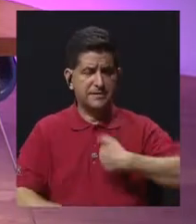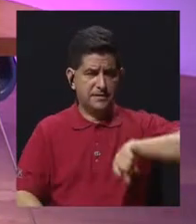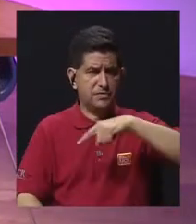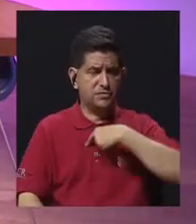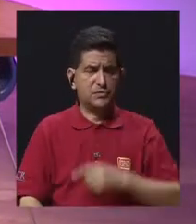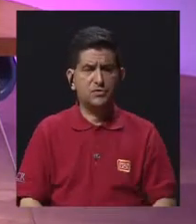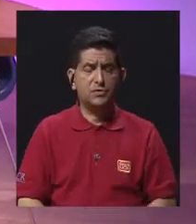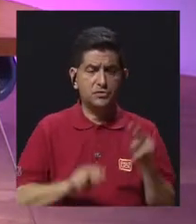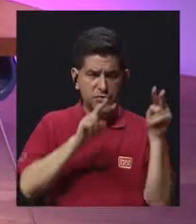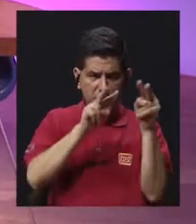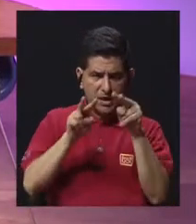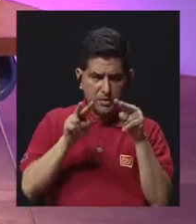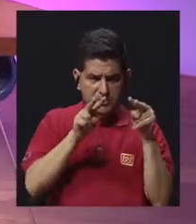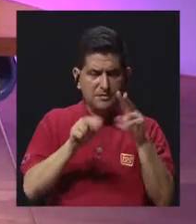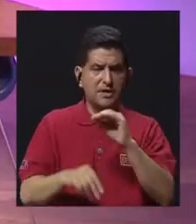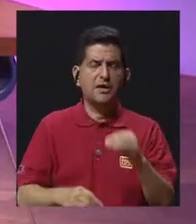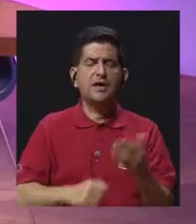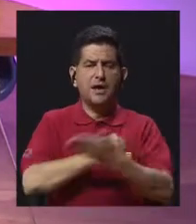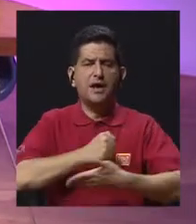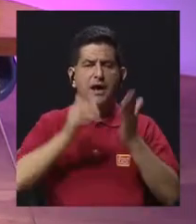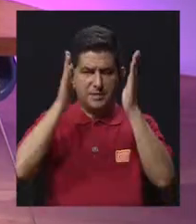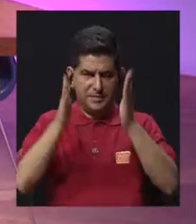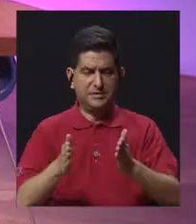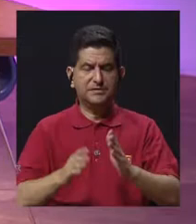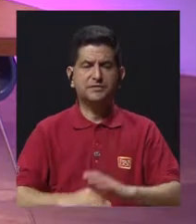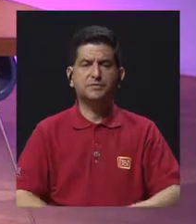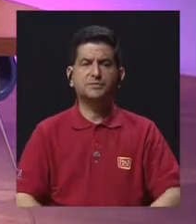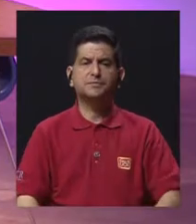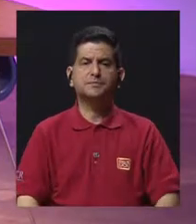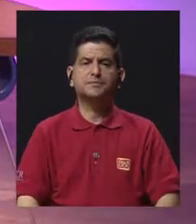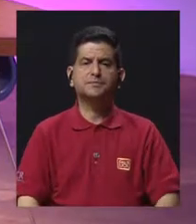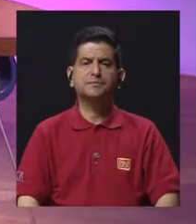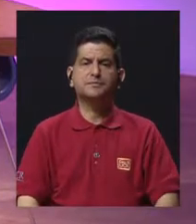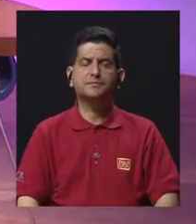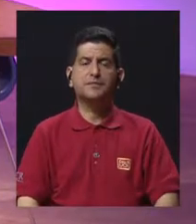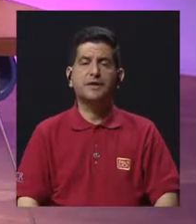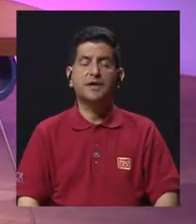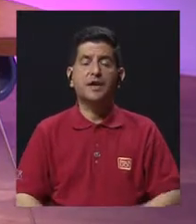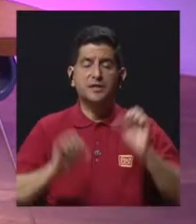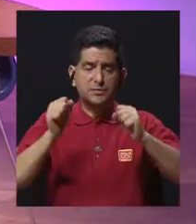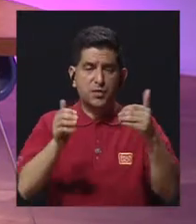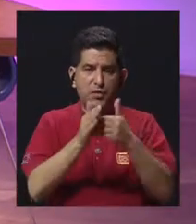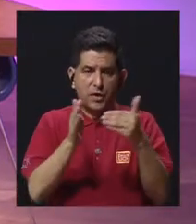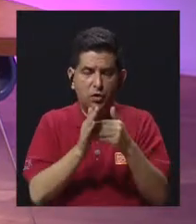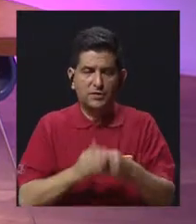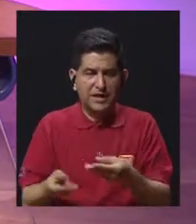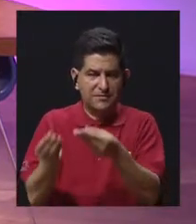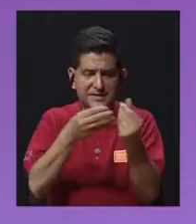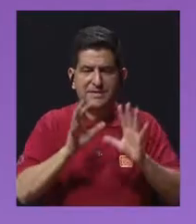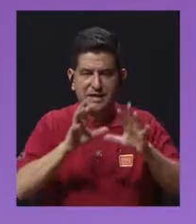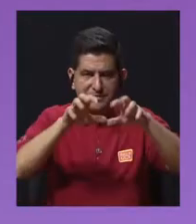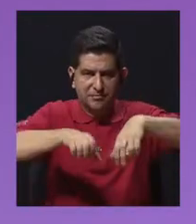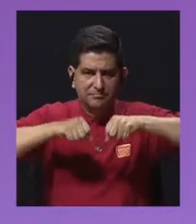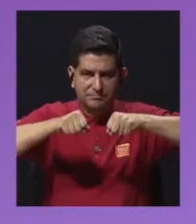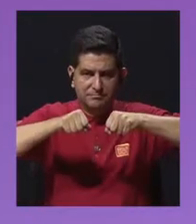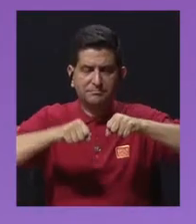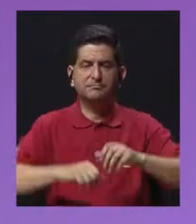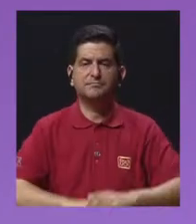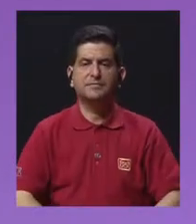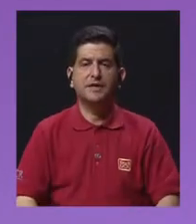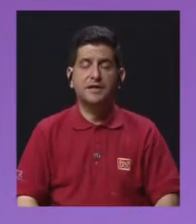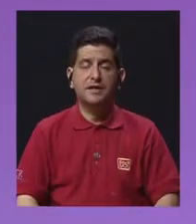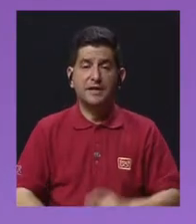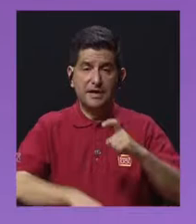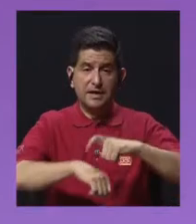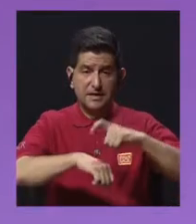una de las luchas, porque son varias luchas que tenemos como observatorio y también como campesinos, es la recuperación